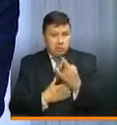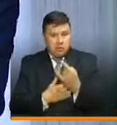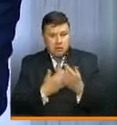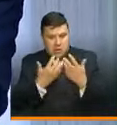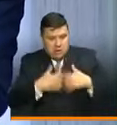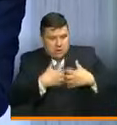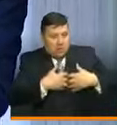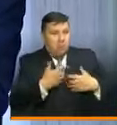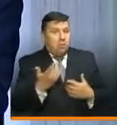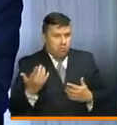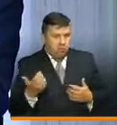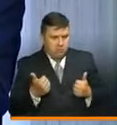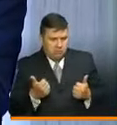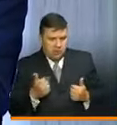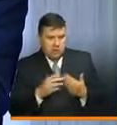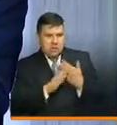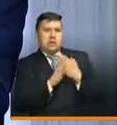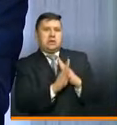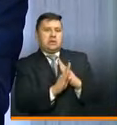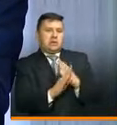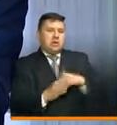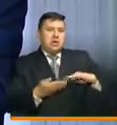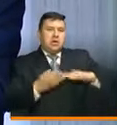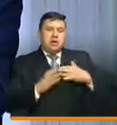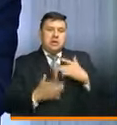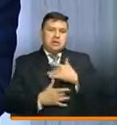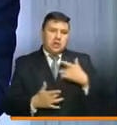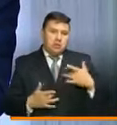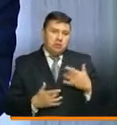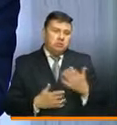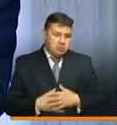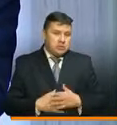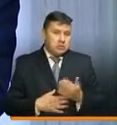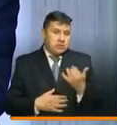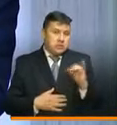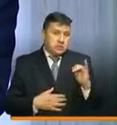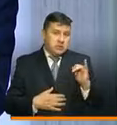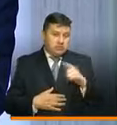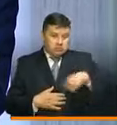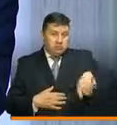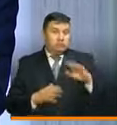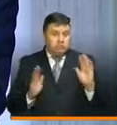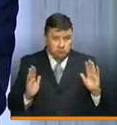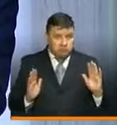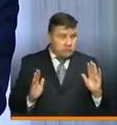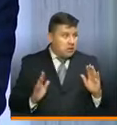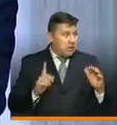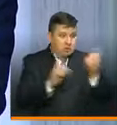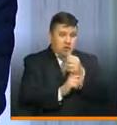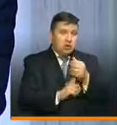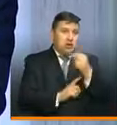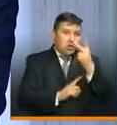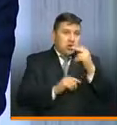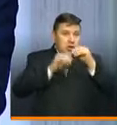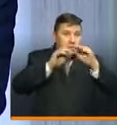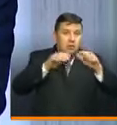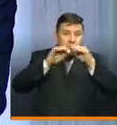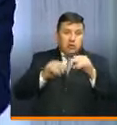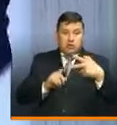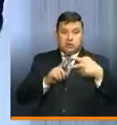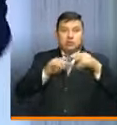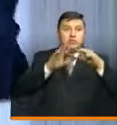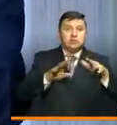producir también bienes de protección para la comunidad de la salud, que ya ha dado lugar a que hayamos lanzado dos convocatorias